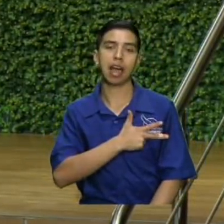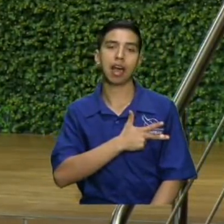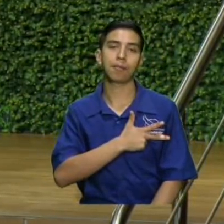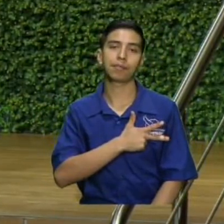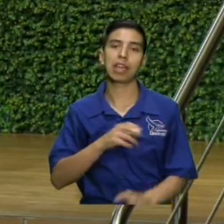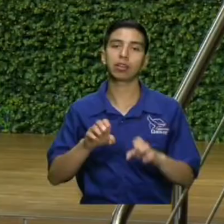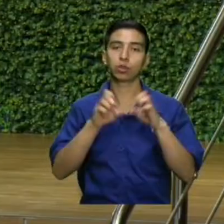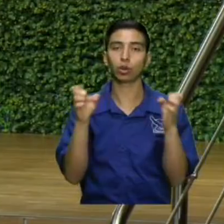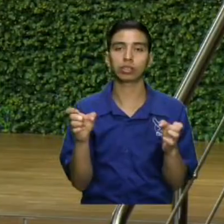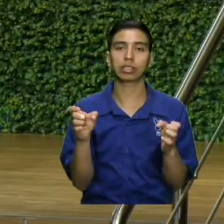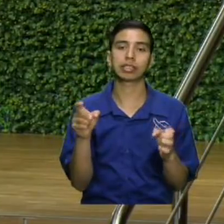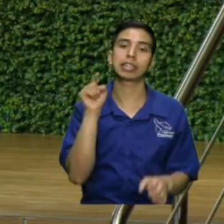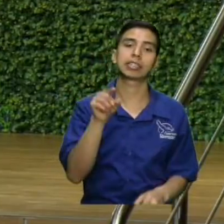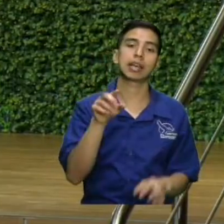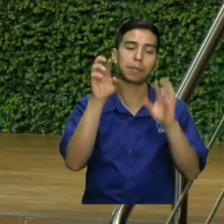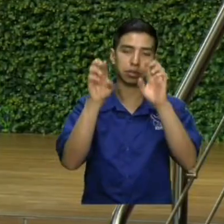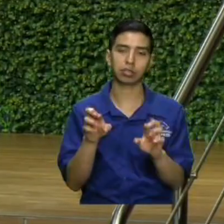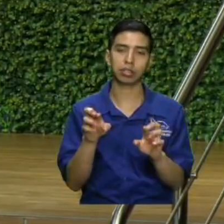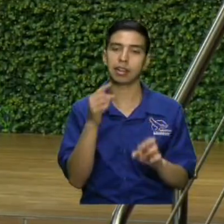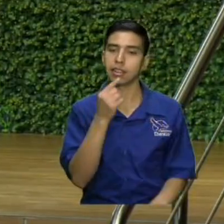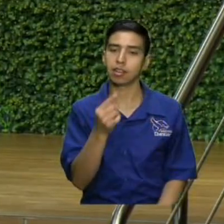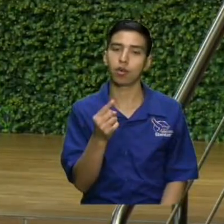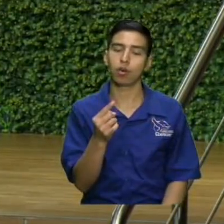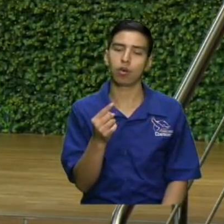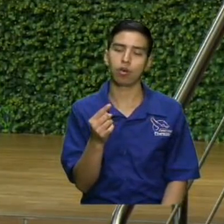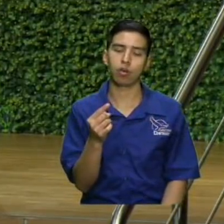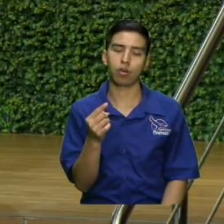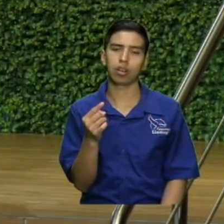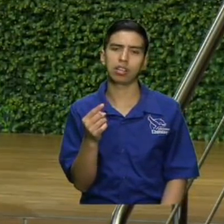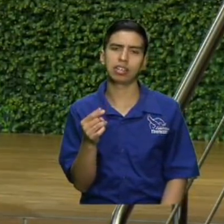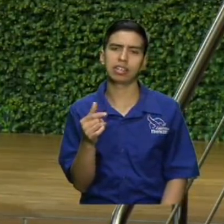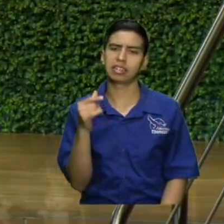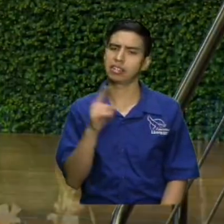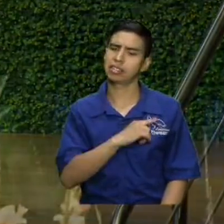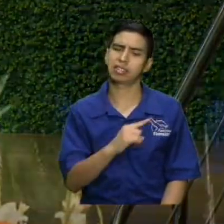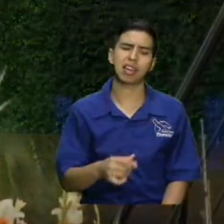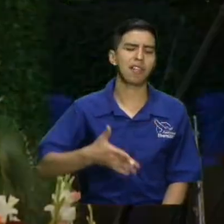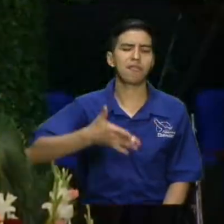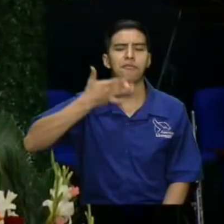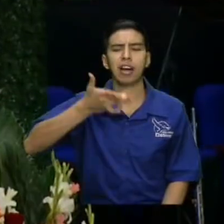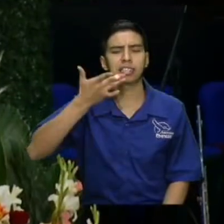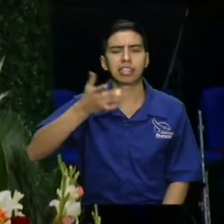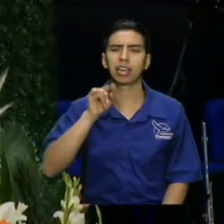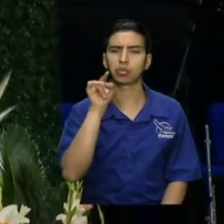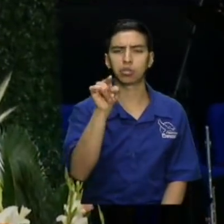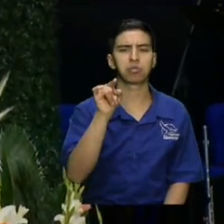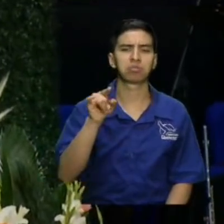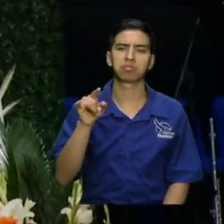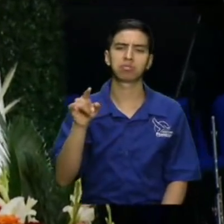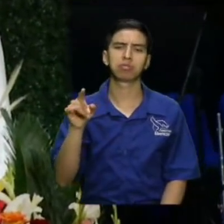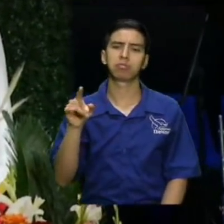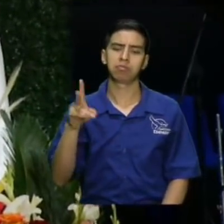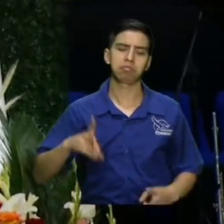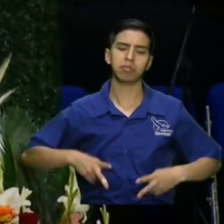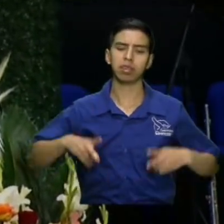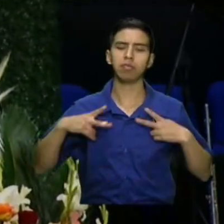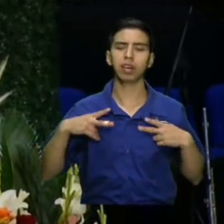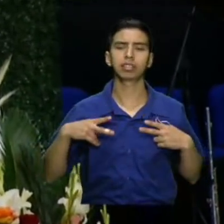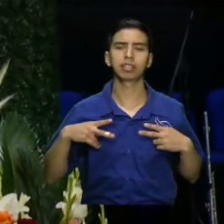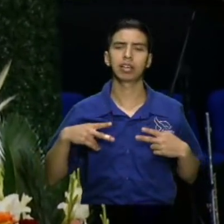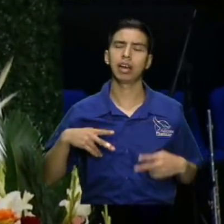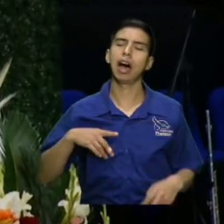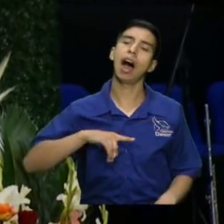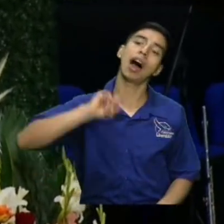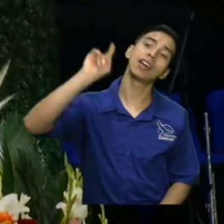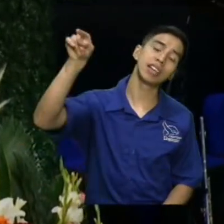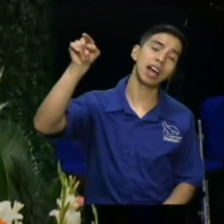Entonces alguien le dijo: pero está bien fácil, le dice, está bien fácil que te hagas residente norteamericano, que te reclame